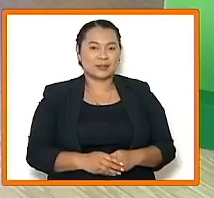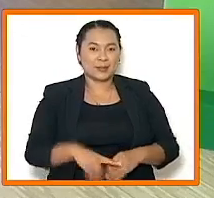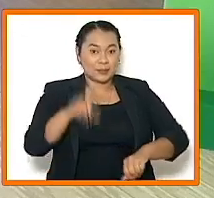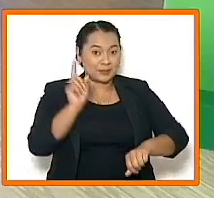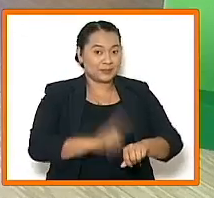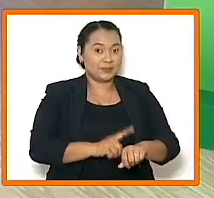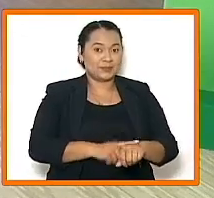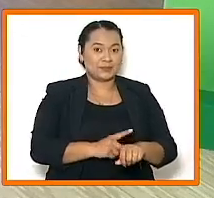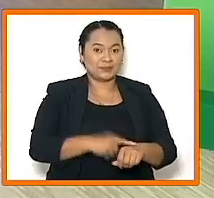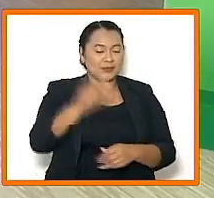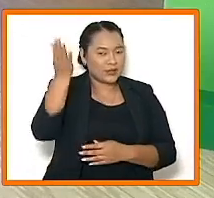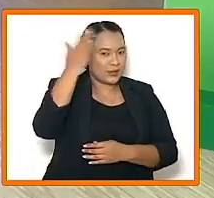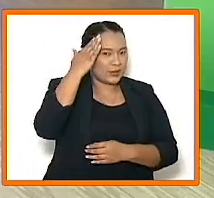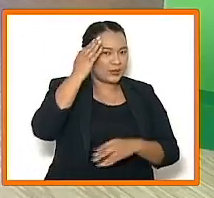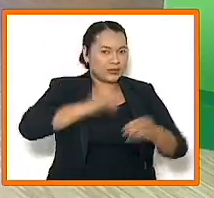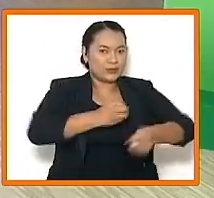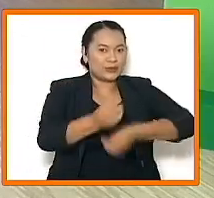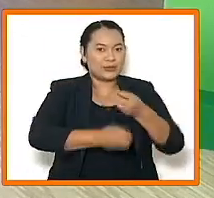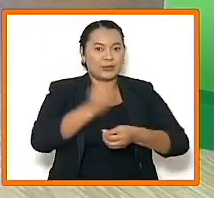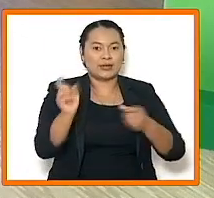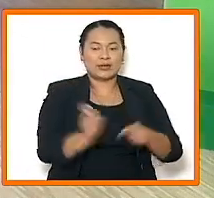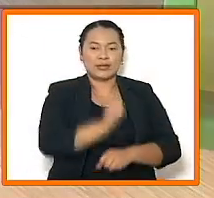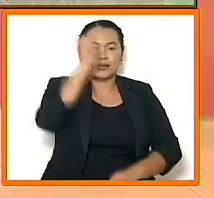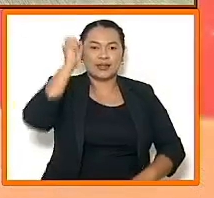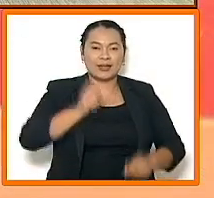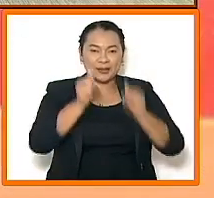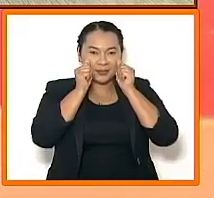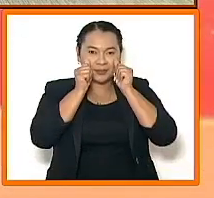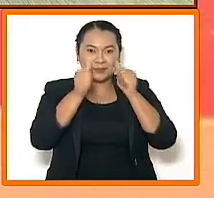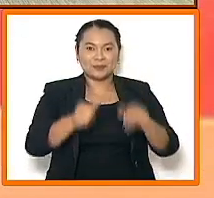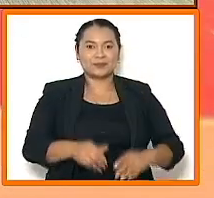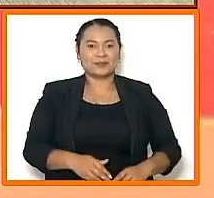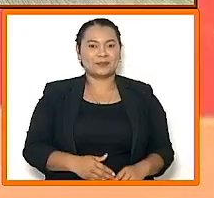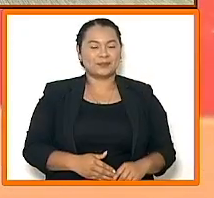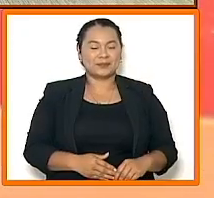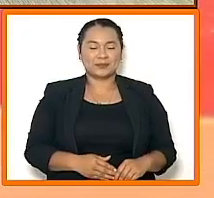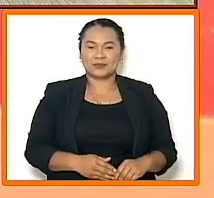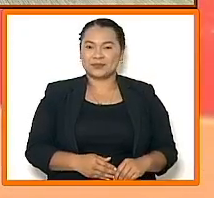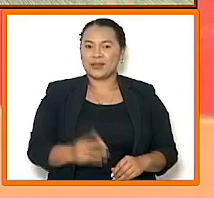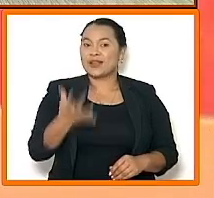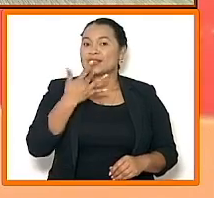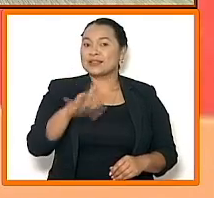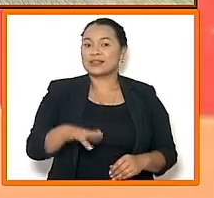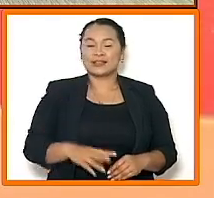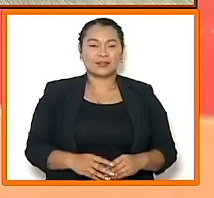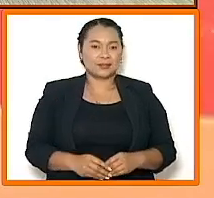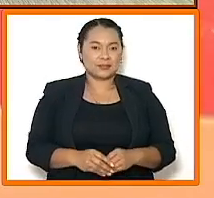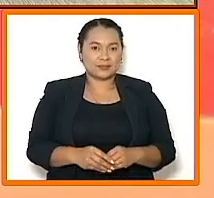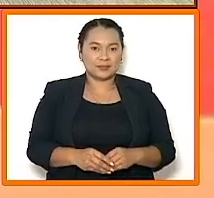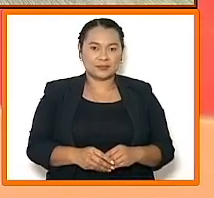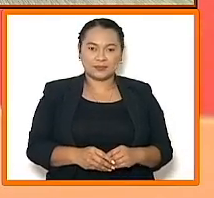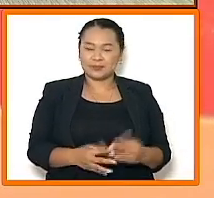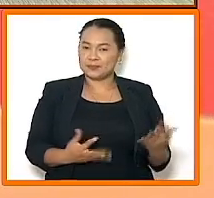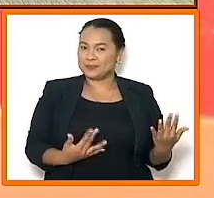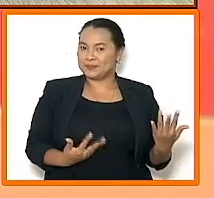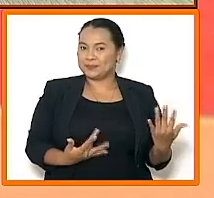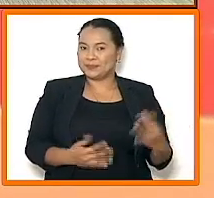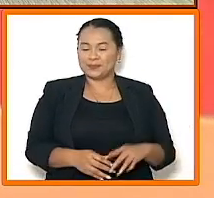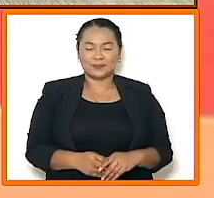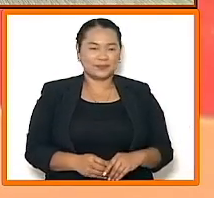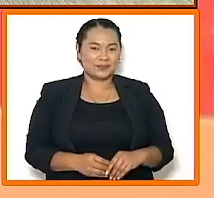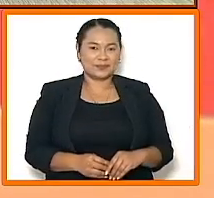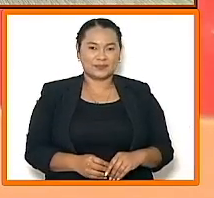vamos a conocer cuál es la esfera favorecida. Atentos, porque esta es muchísima suerte.